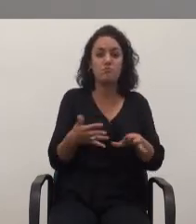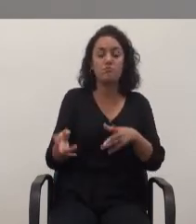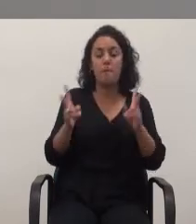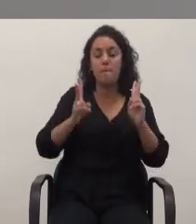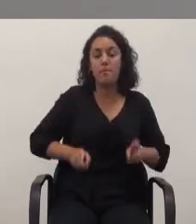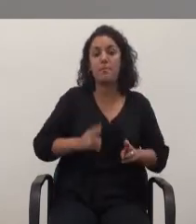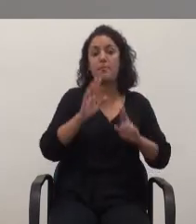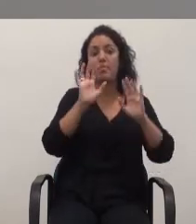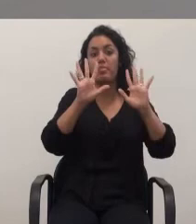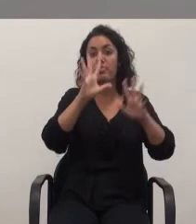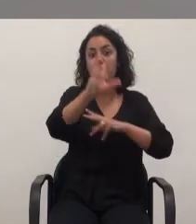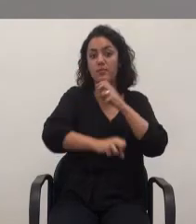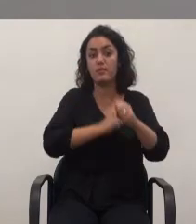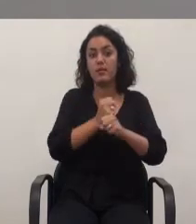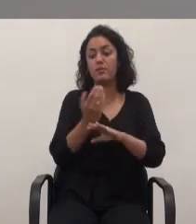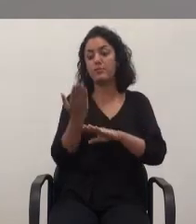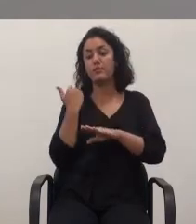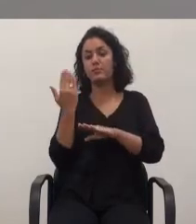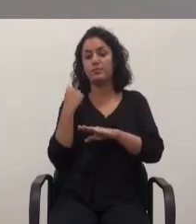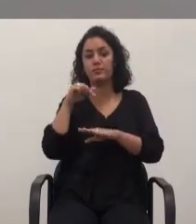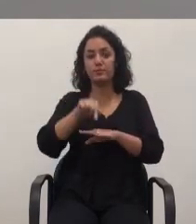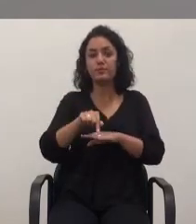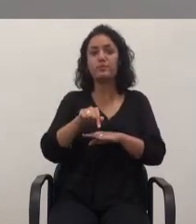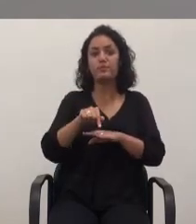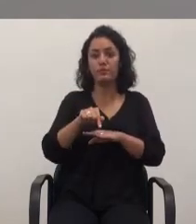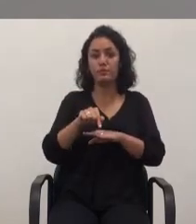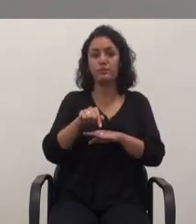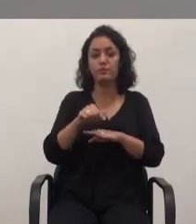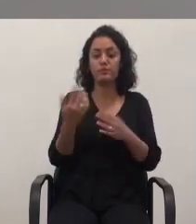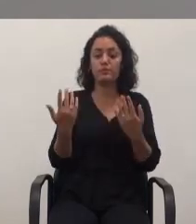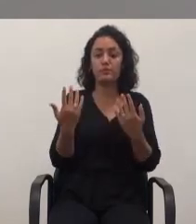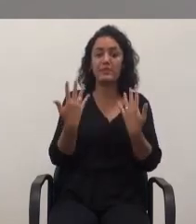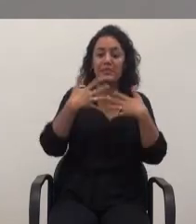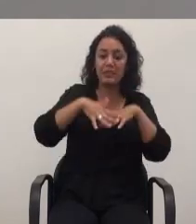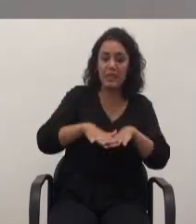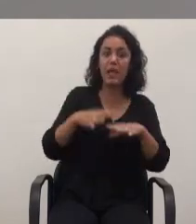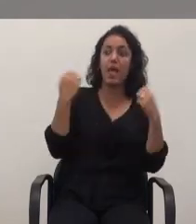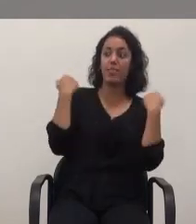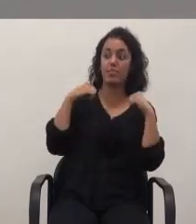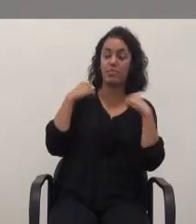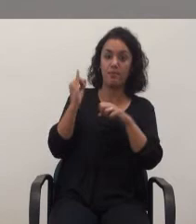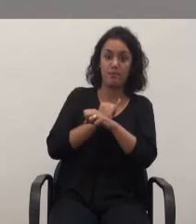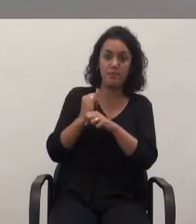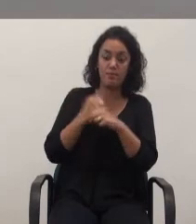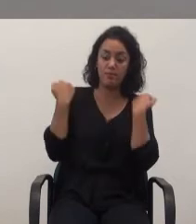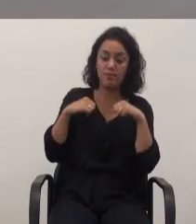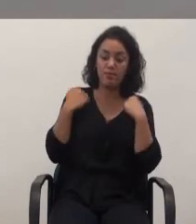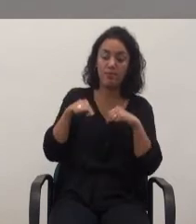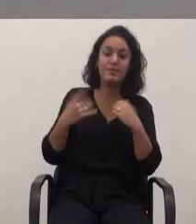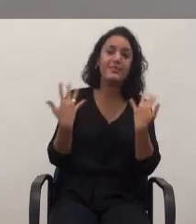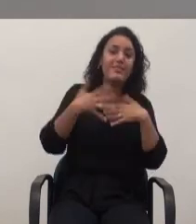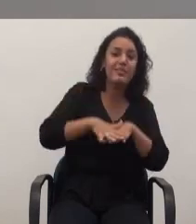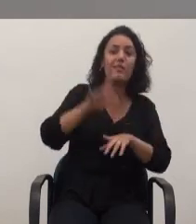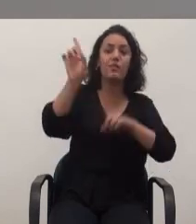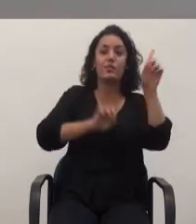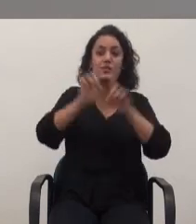entró a formar parte de la Universidad de la República, bueno, sería interesante también que podamos